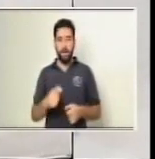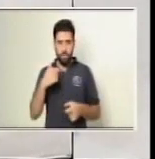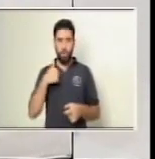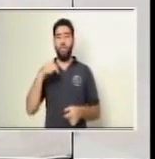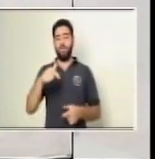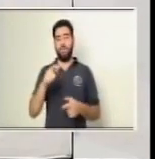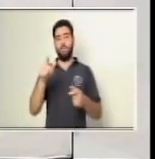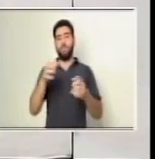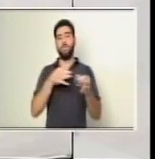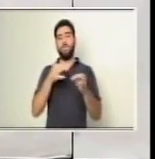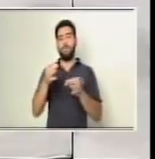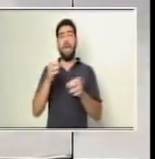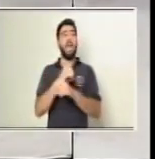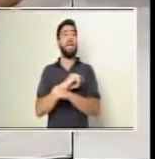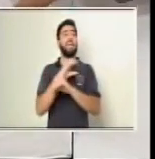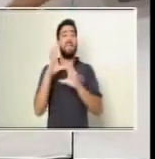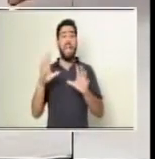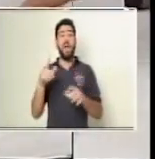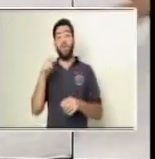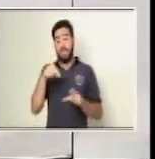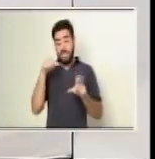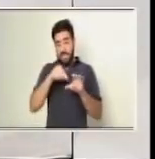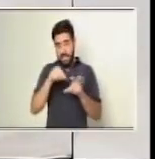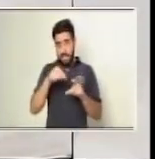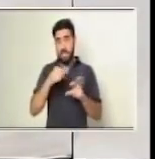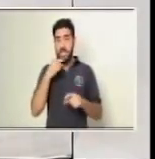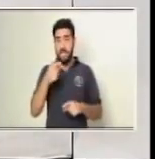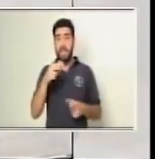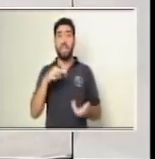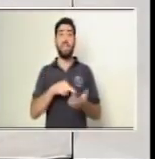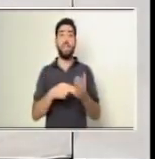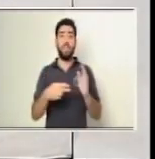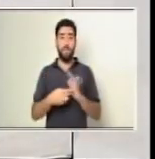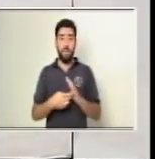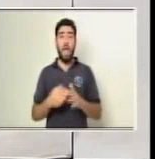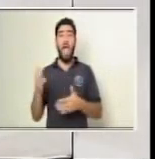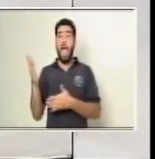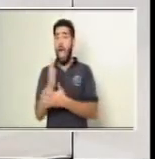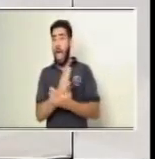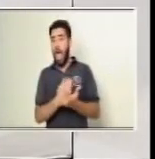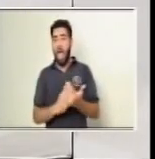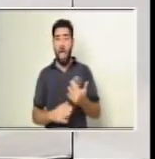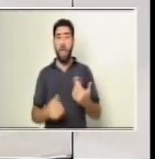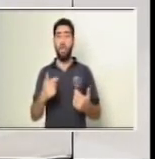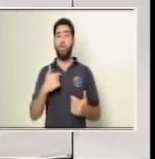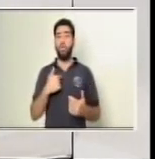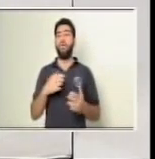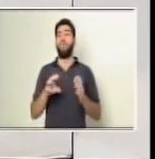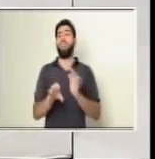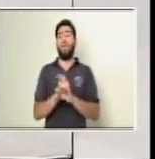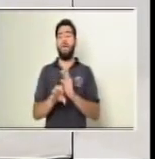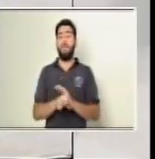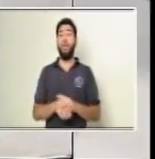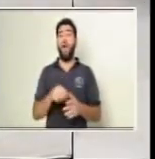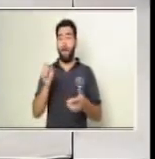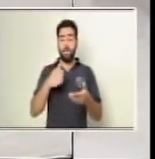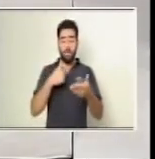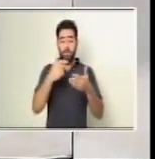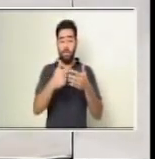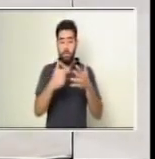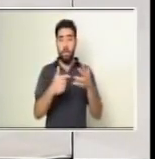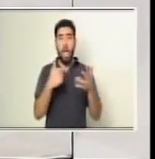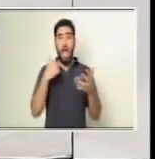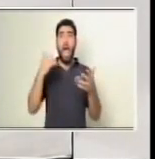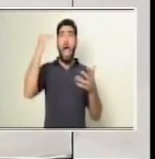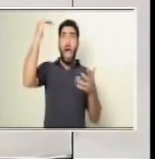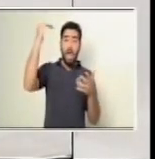claro en eso, no representan ningún valor estándar. No quiero generar tendencia en decir, ah, yo tengo esa altura